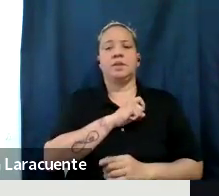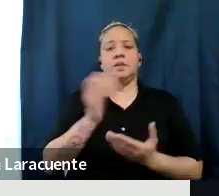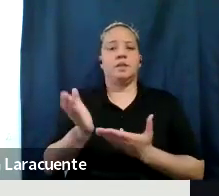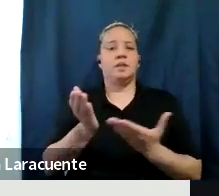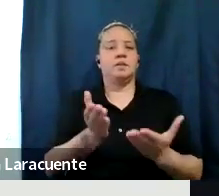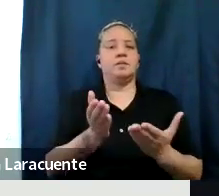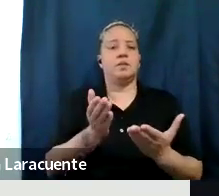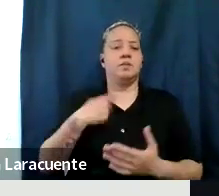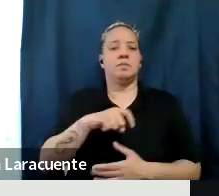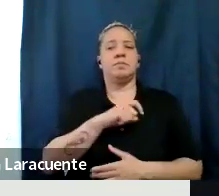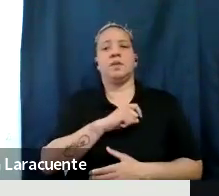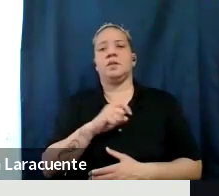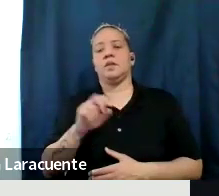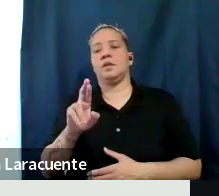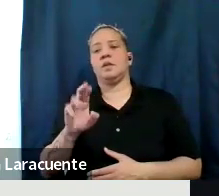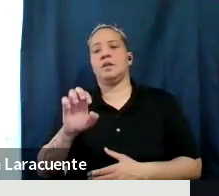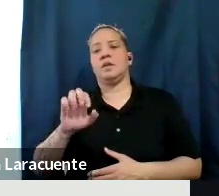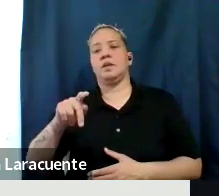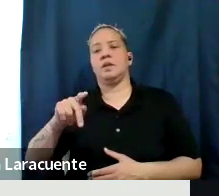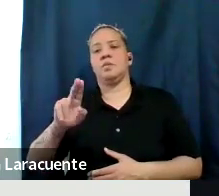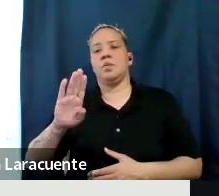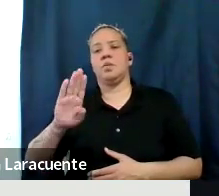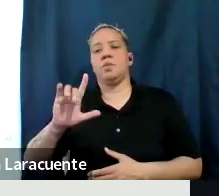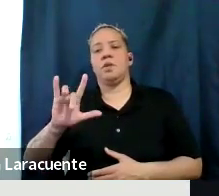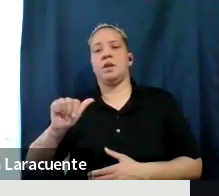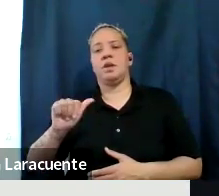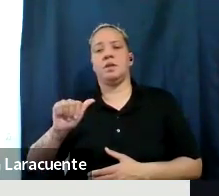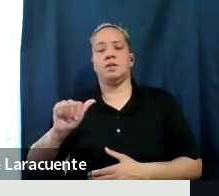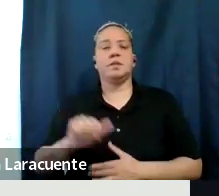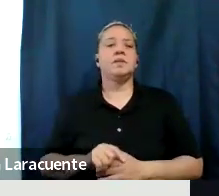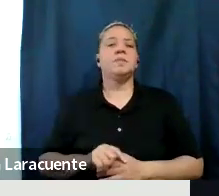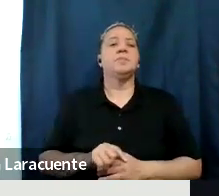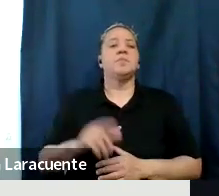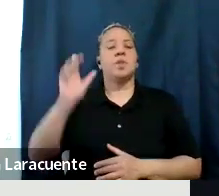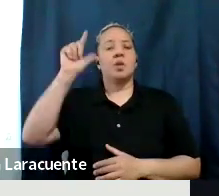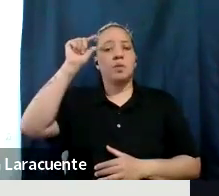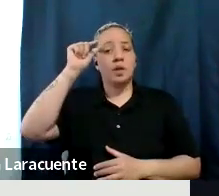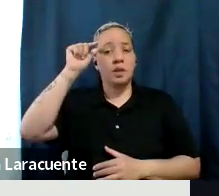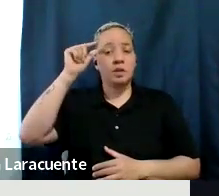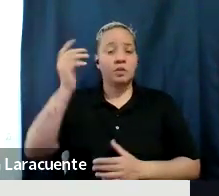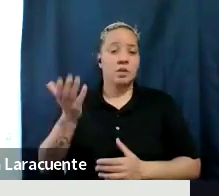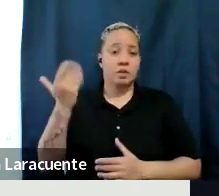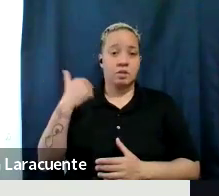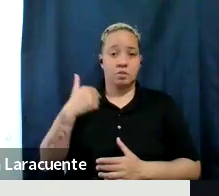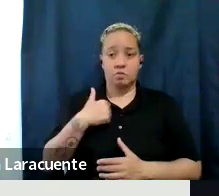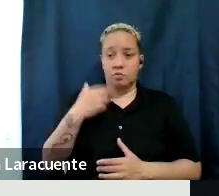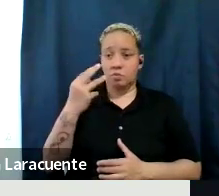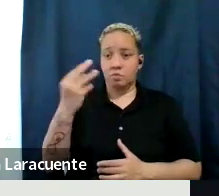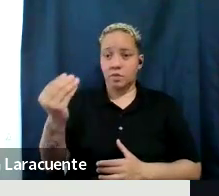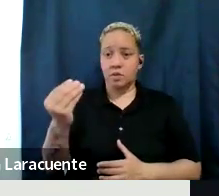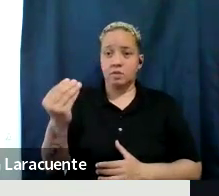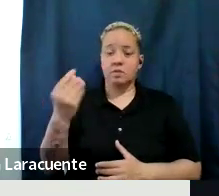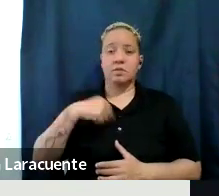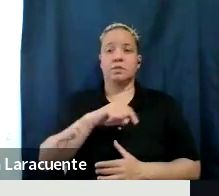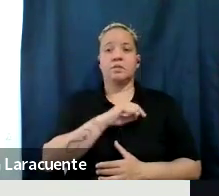la República. Y sigue la cita. El gobierno que existía cuando yo he salido de España